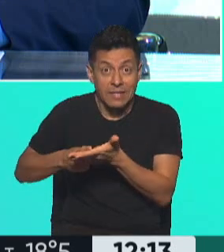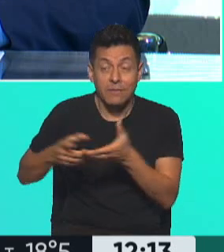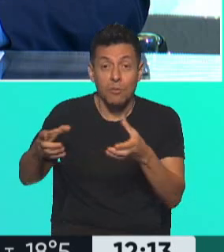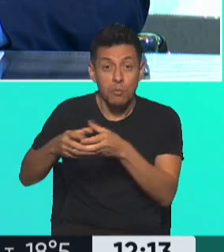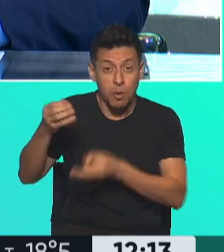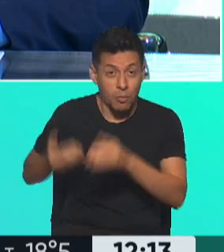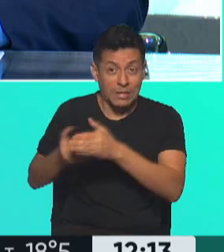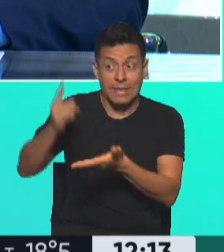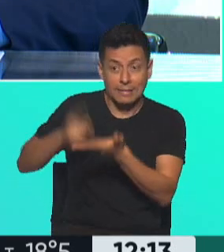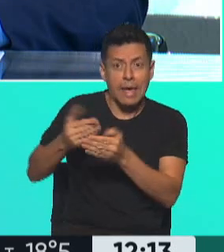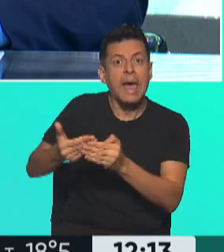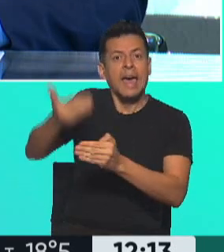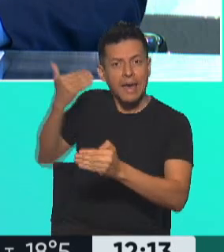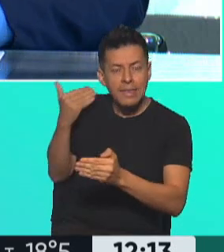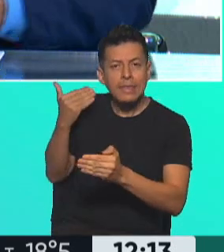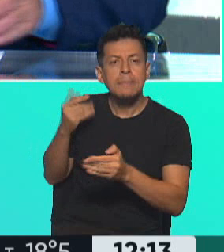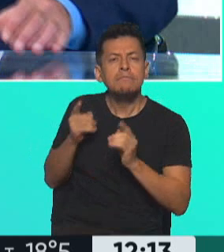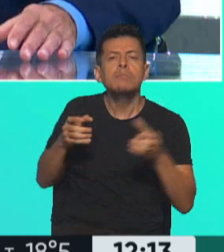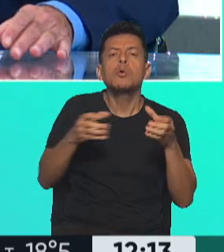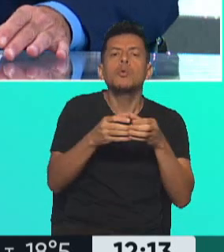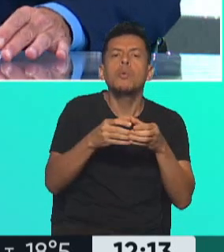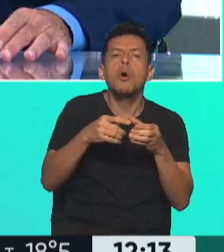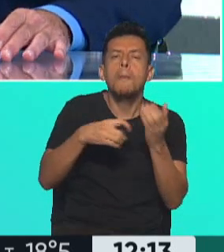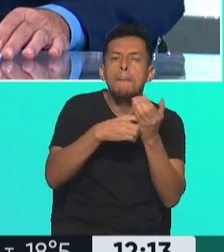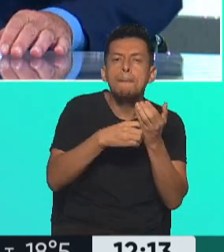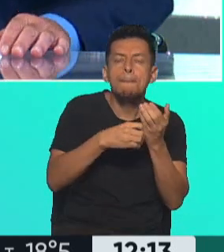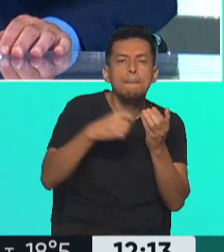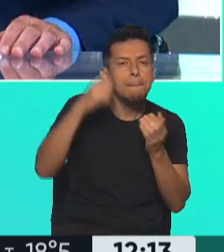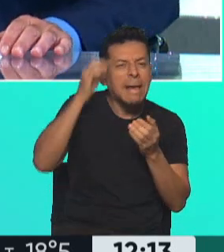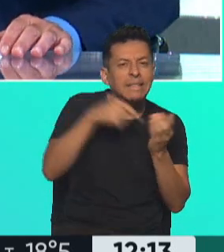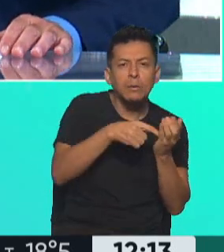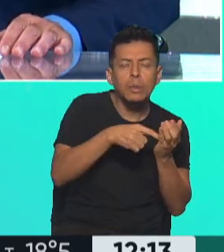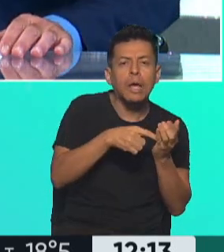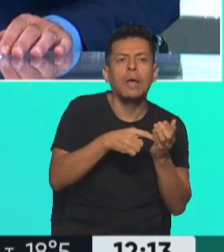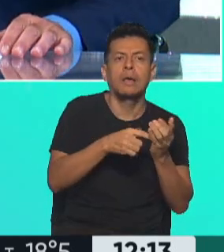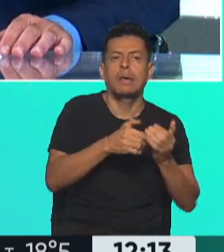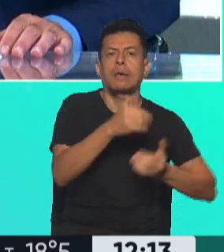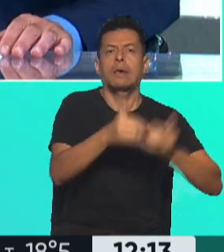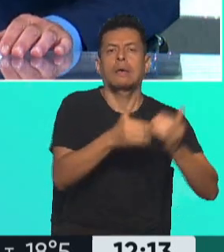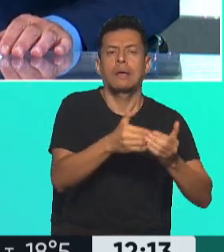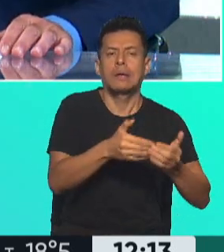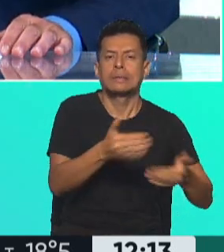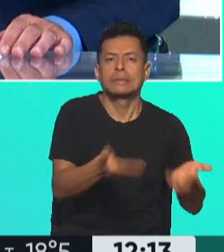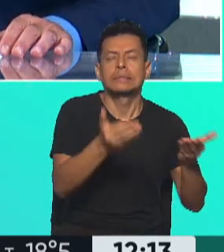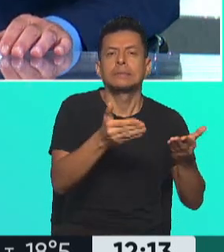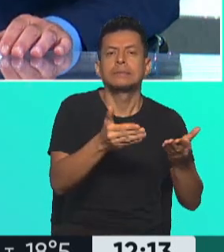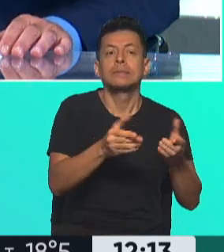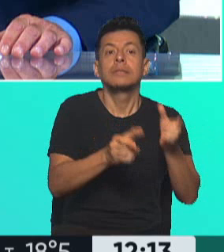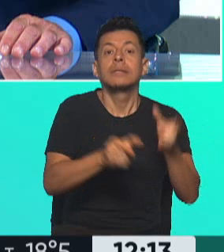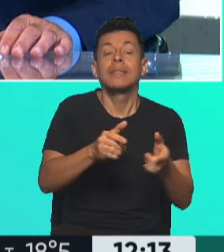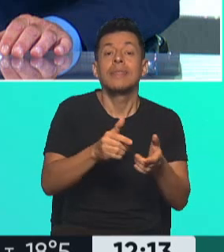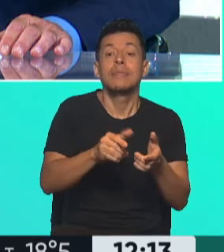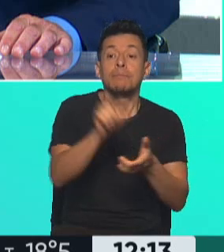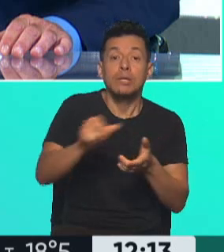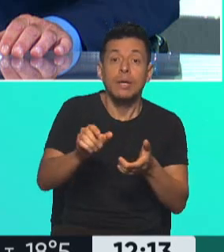Suprema, este mismo Consejo de la Magistratura estaba avanzando para designar a aquellos camaristas que